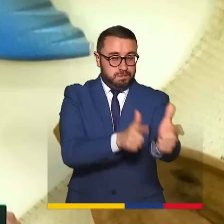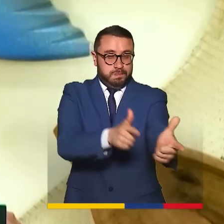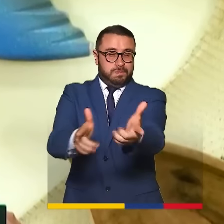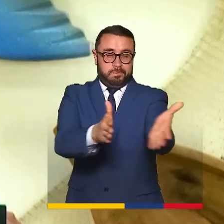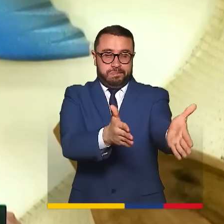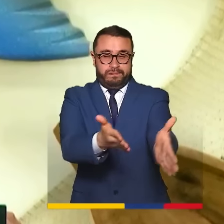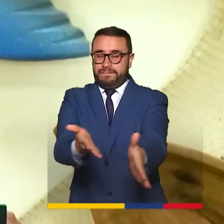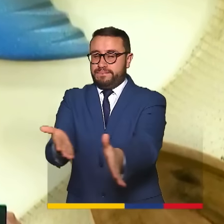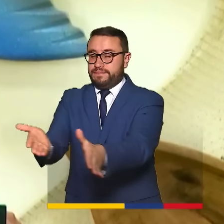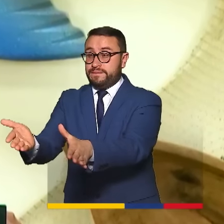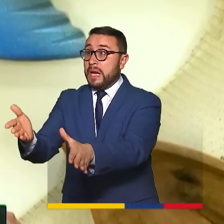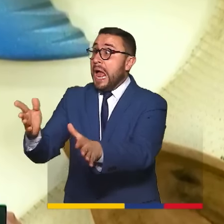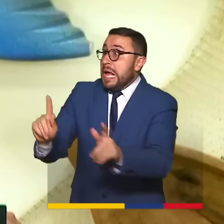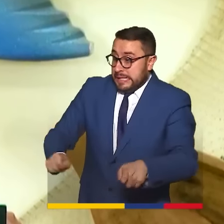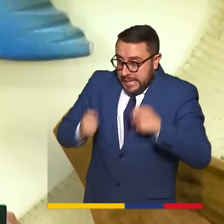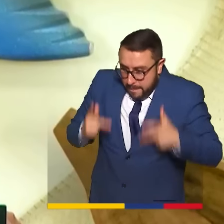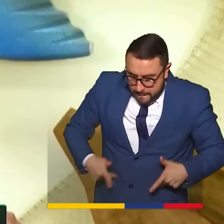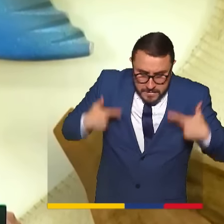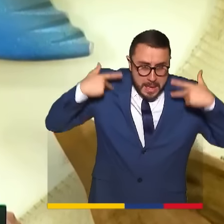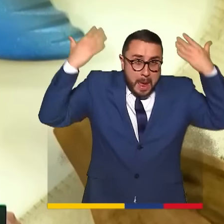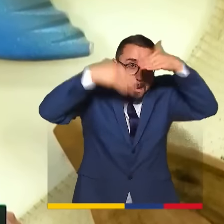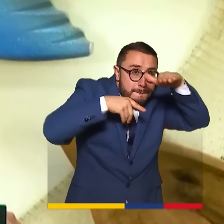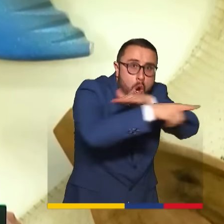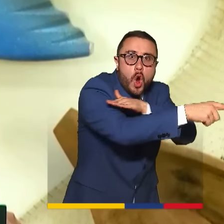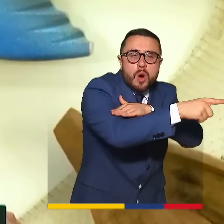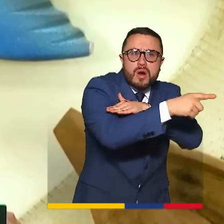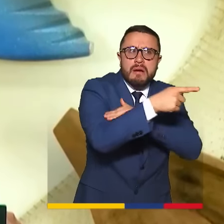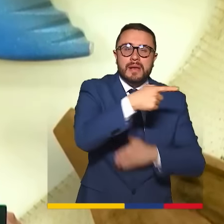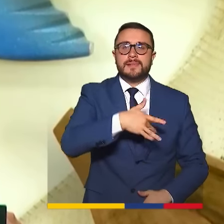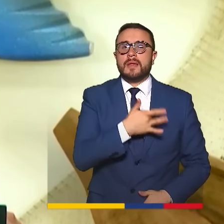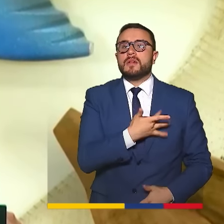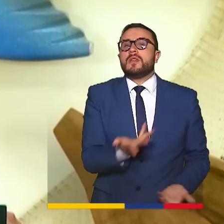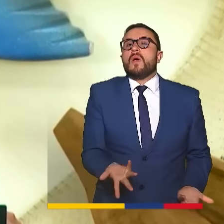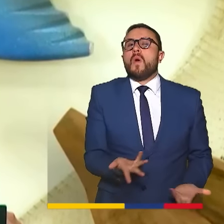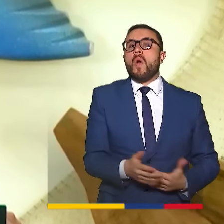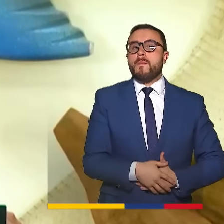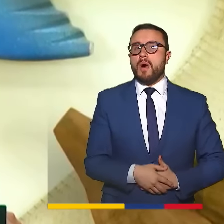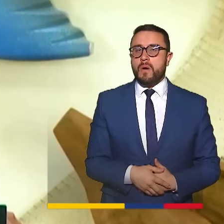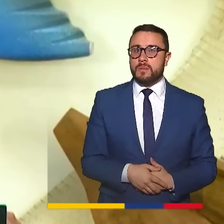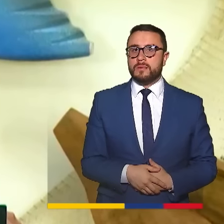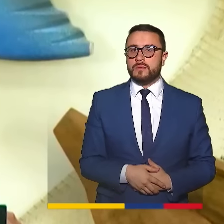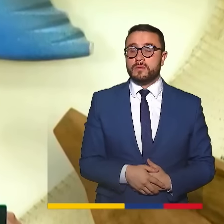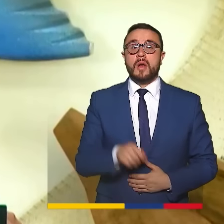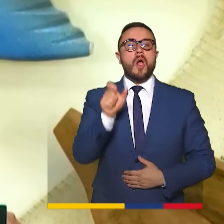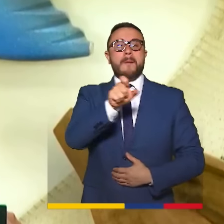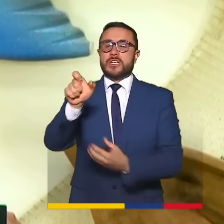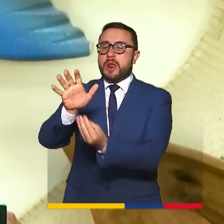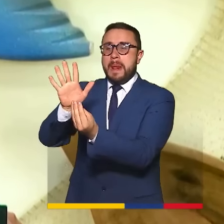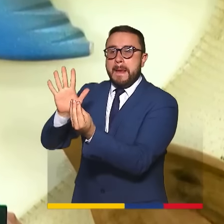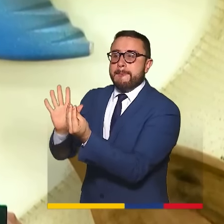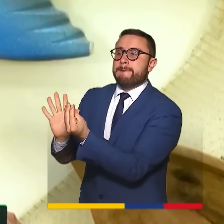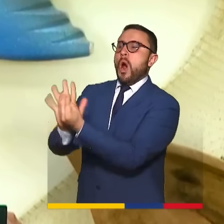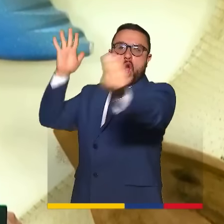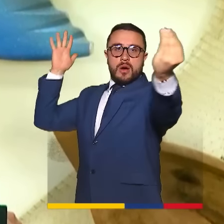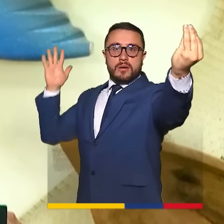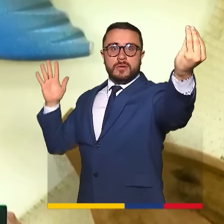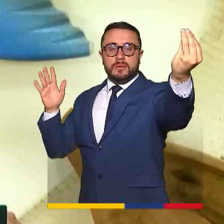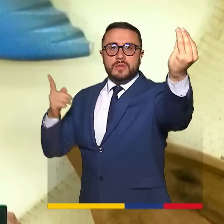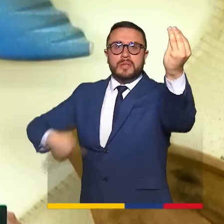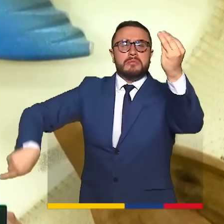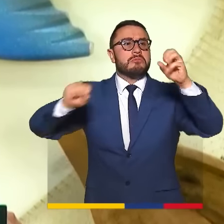ellas? En esas regiones donde el desplazado se vuelve voz común y corriente en